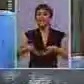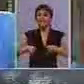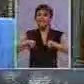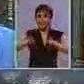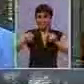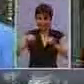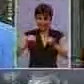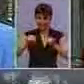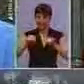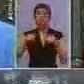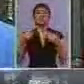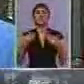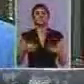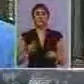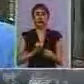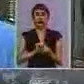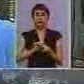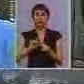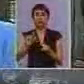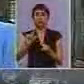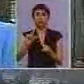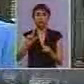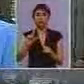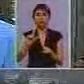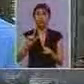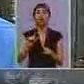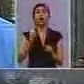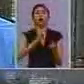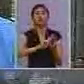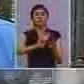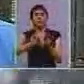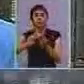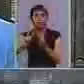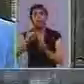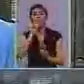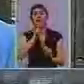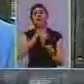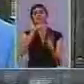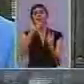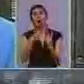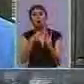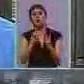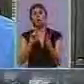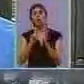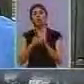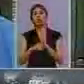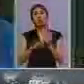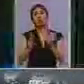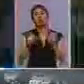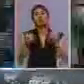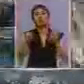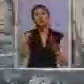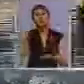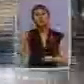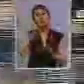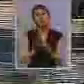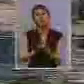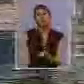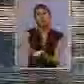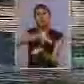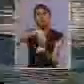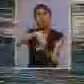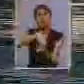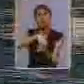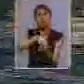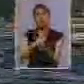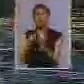ya se inició una de las mantenciones, hay que hacer la otra, nos vamos a demorar del orden de 60 días en toda la comuna. Compromiso que